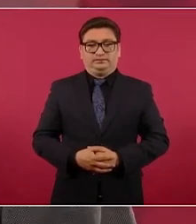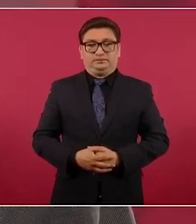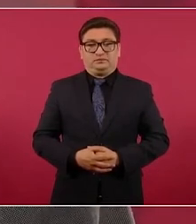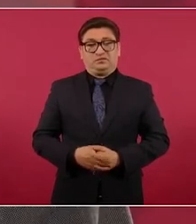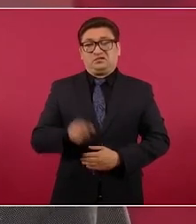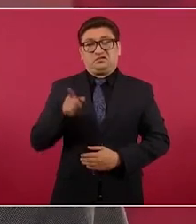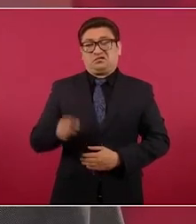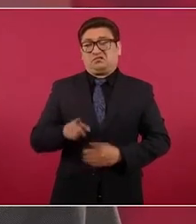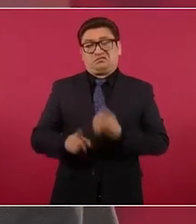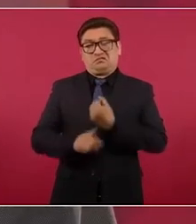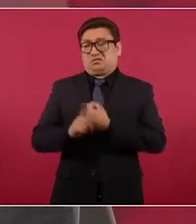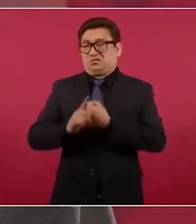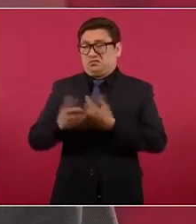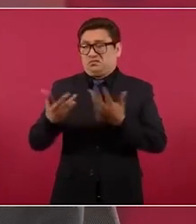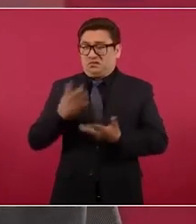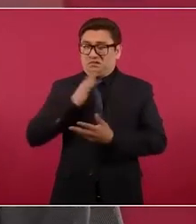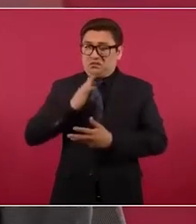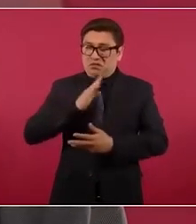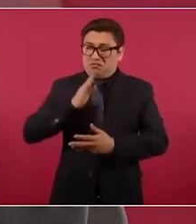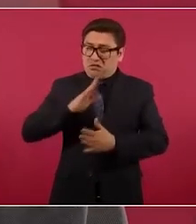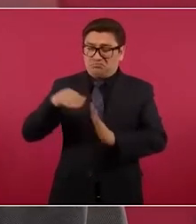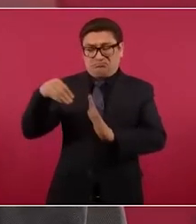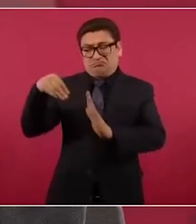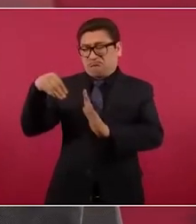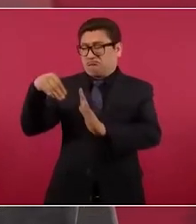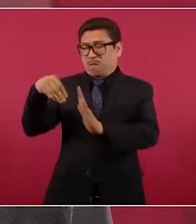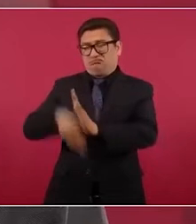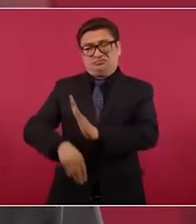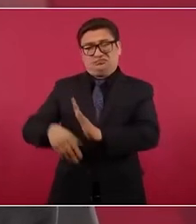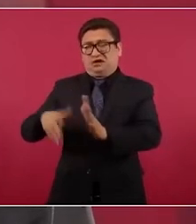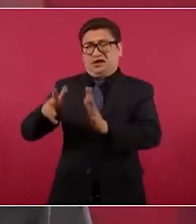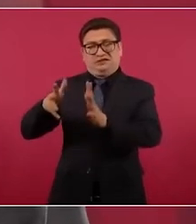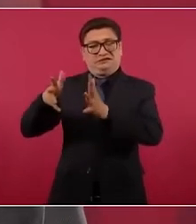enterrarse y no salir,